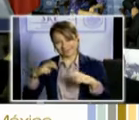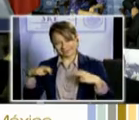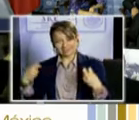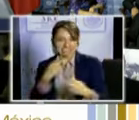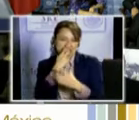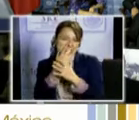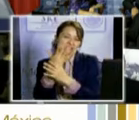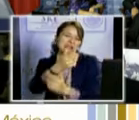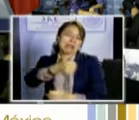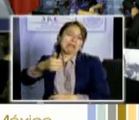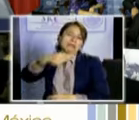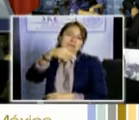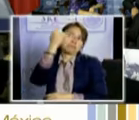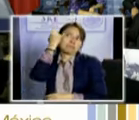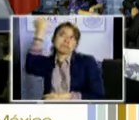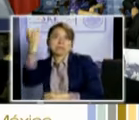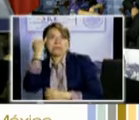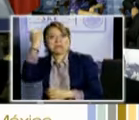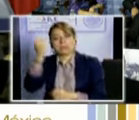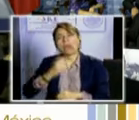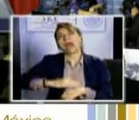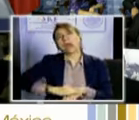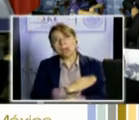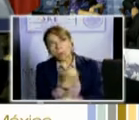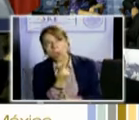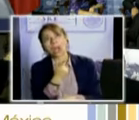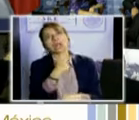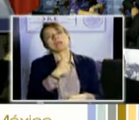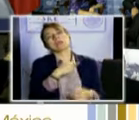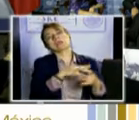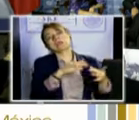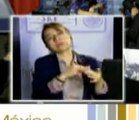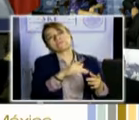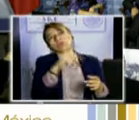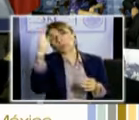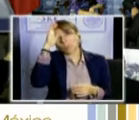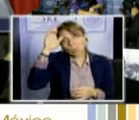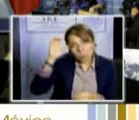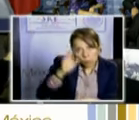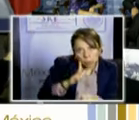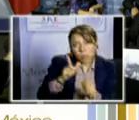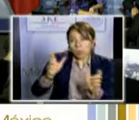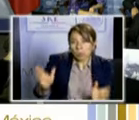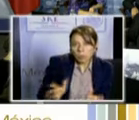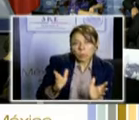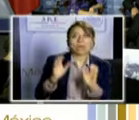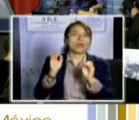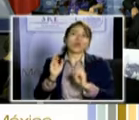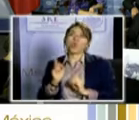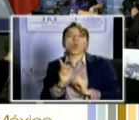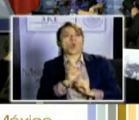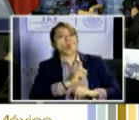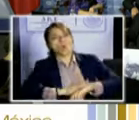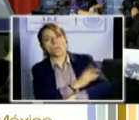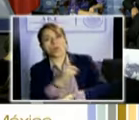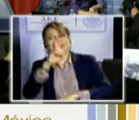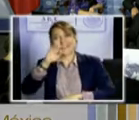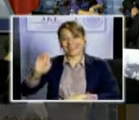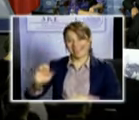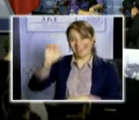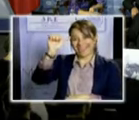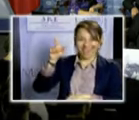teoría, ¿sí? Unos dicen que tiene que ver con un tema cultural, otros tienen que ver con que la DEA hizo muy buen trabajo en Colombia,